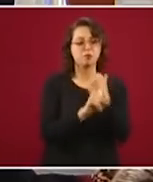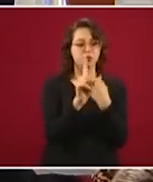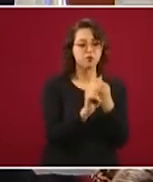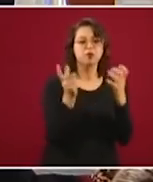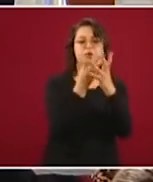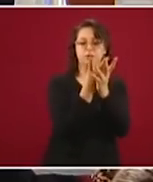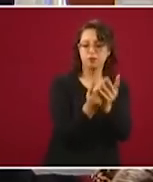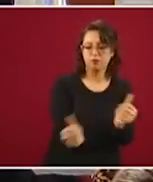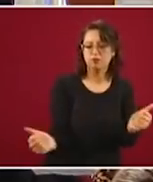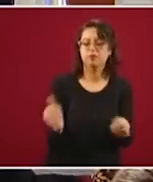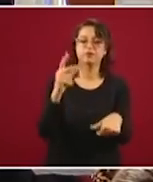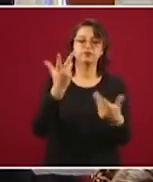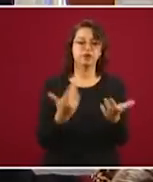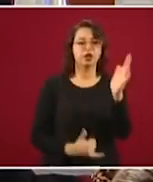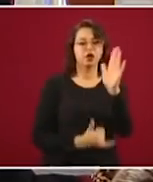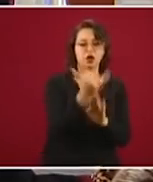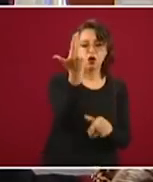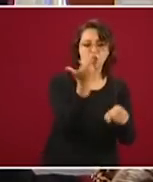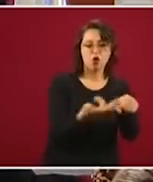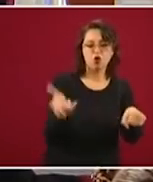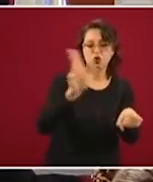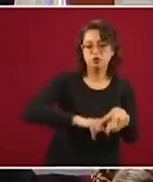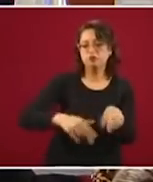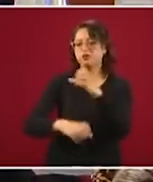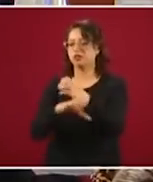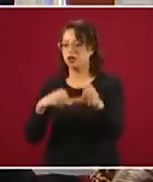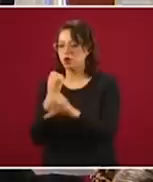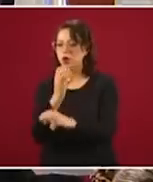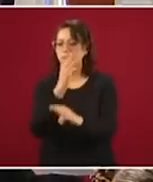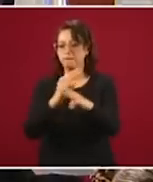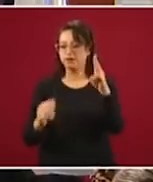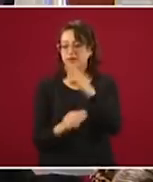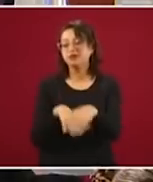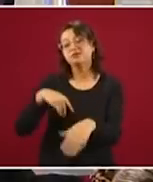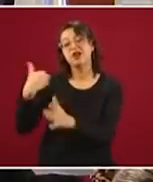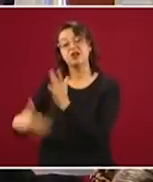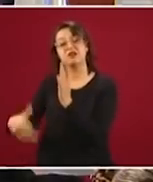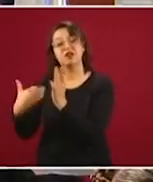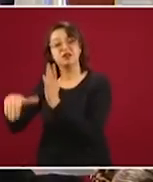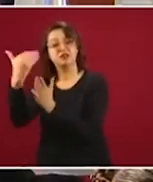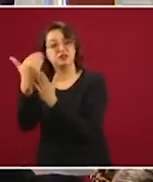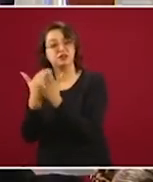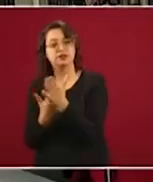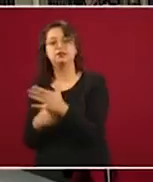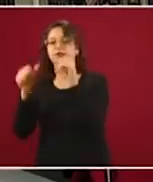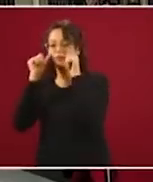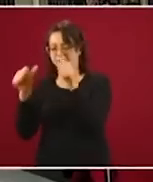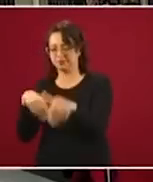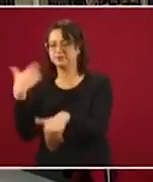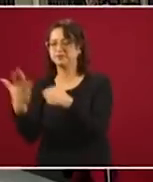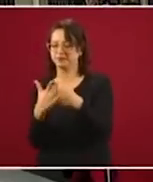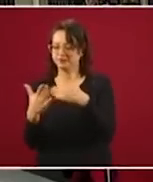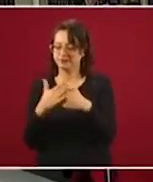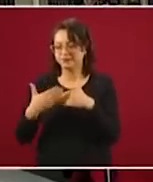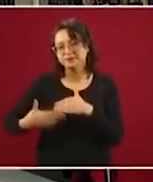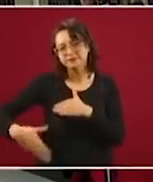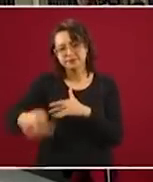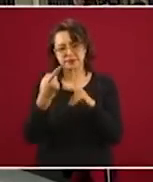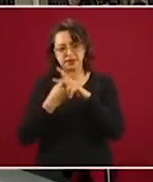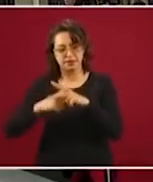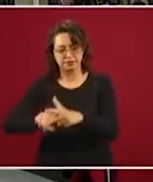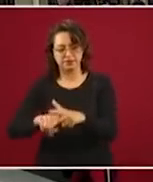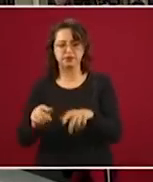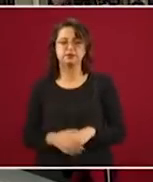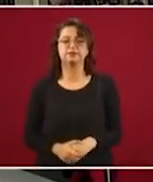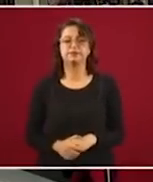los vamos a echar a andar priorizando estas zonas rurales que han estado abandonadas por tanto tiempo. La siguiente diapositiva,